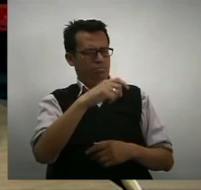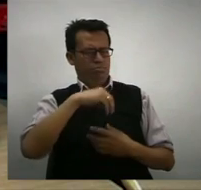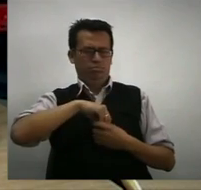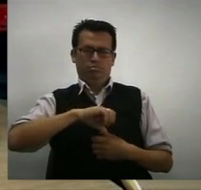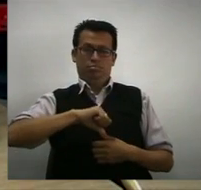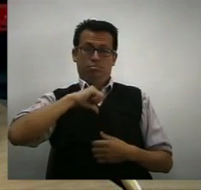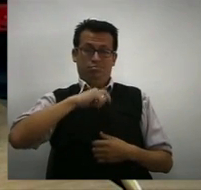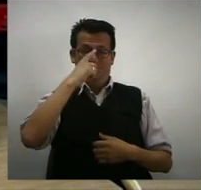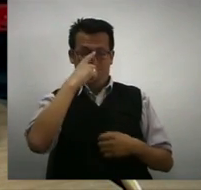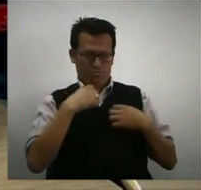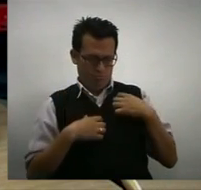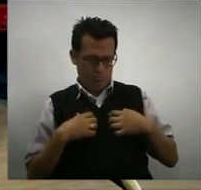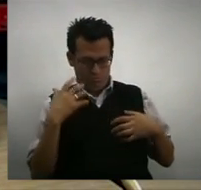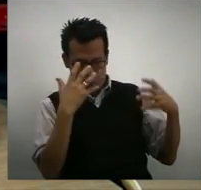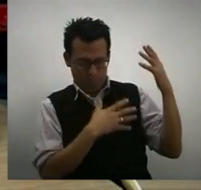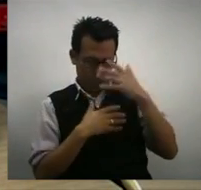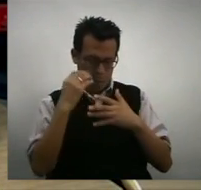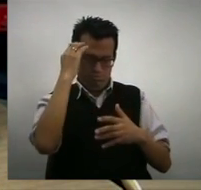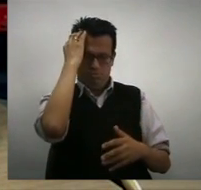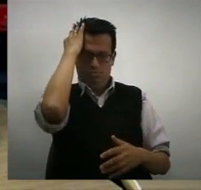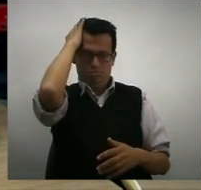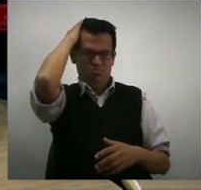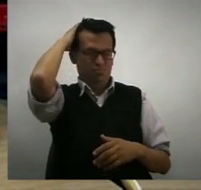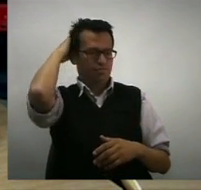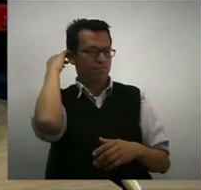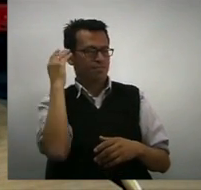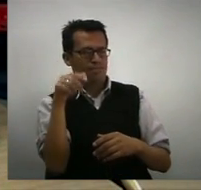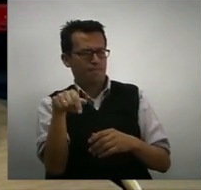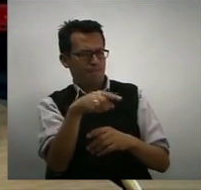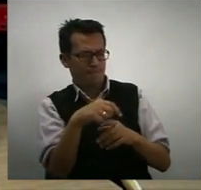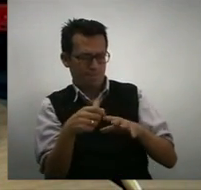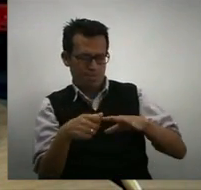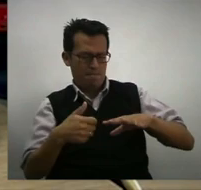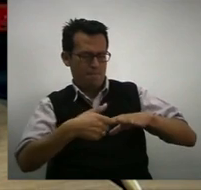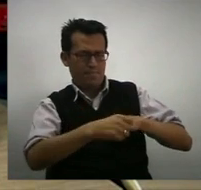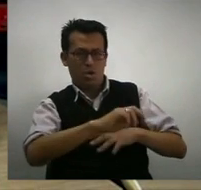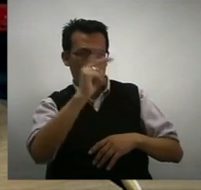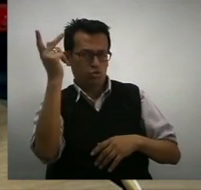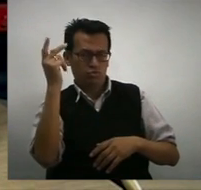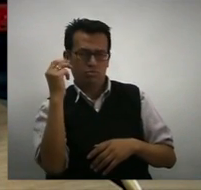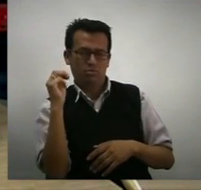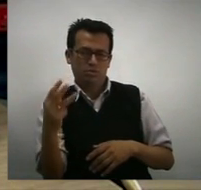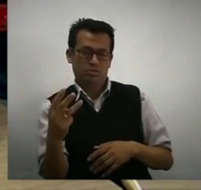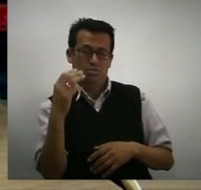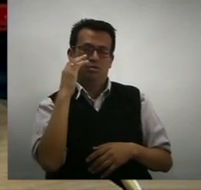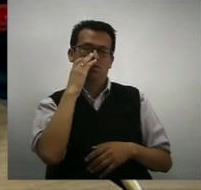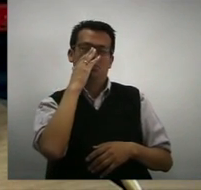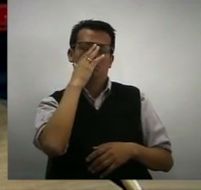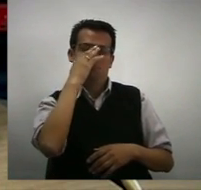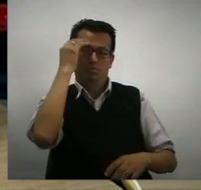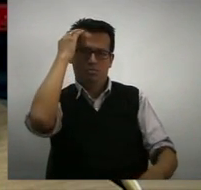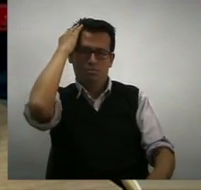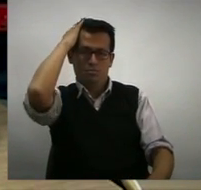y problemas de inseguridad. Brazos caóticamente tatuados. Uñas rotas recortadas por un tercero. Ego impío y